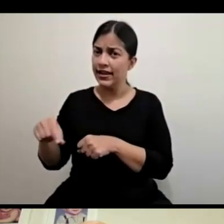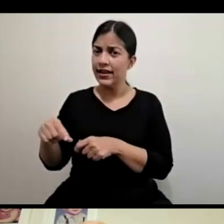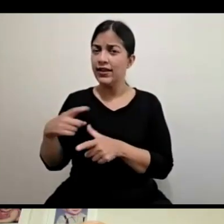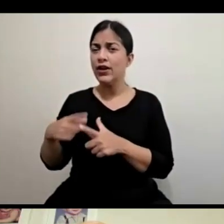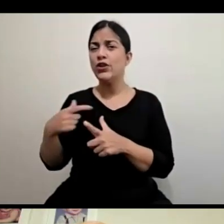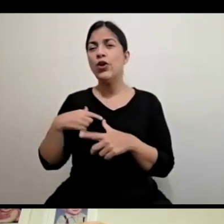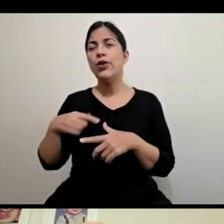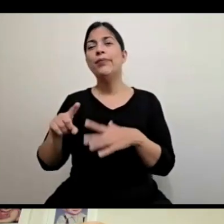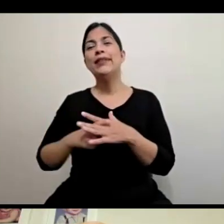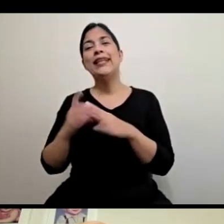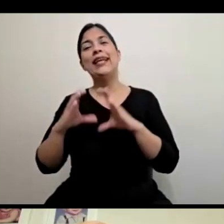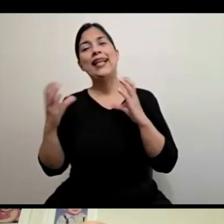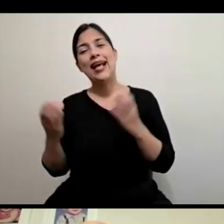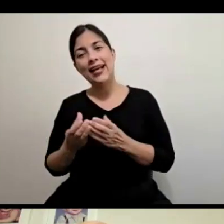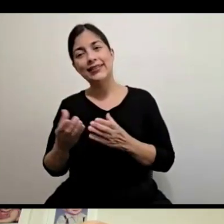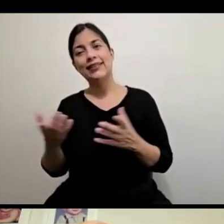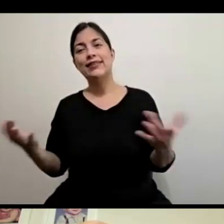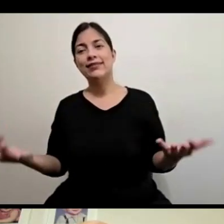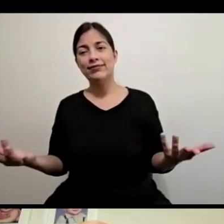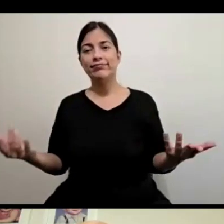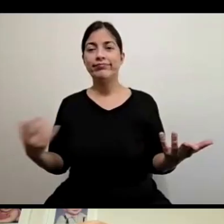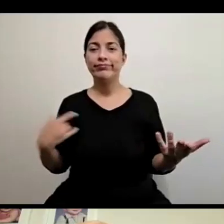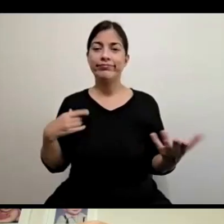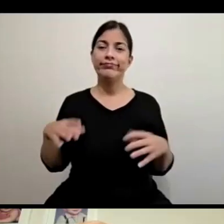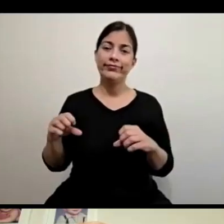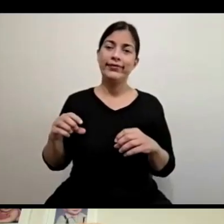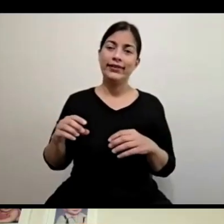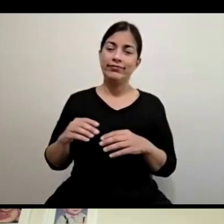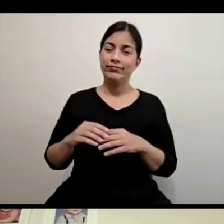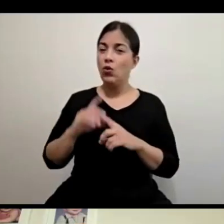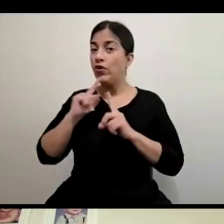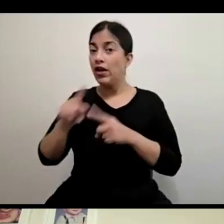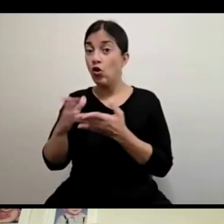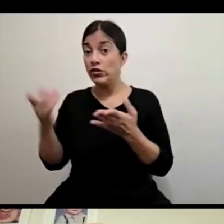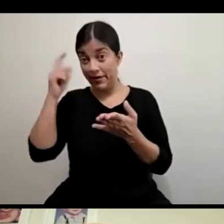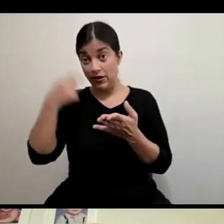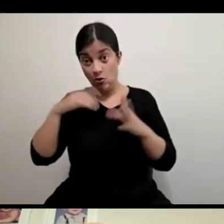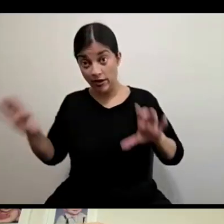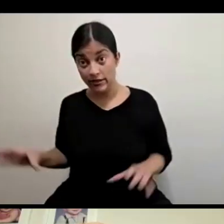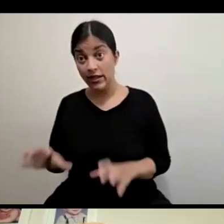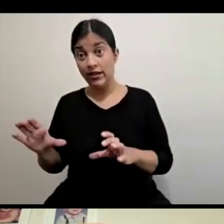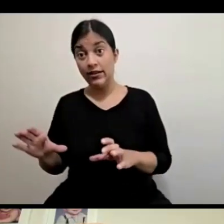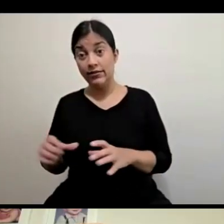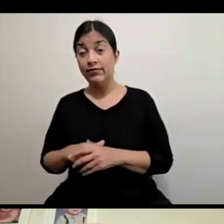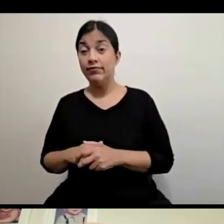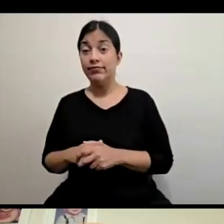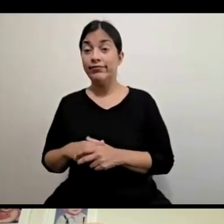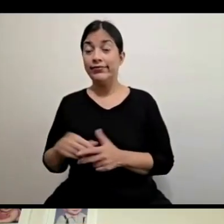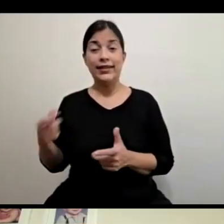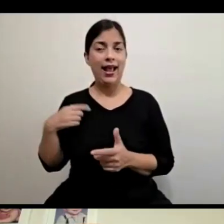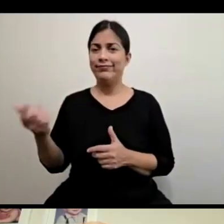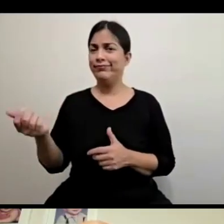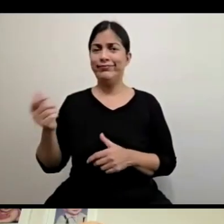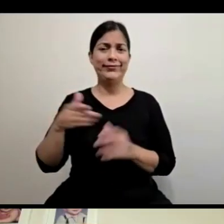en clase, pues me empezaron a dar cosas para hacer. Y hice cosas para, además, la obrita de dirección y todo